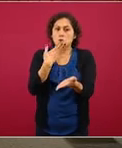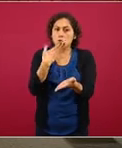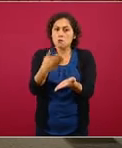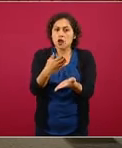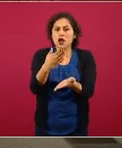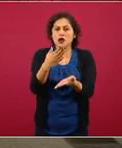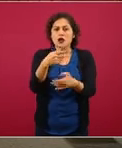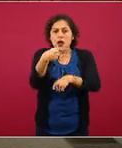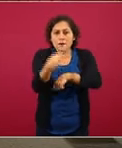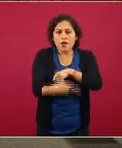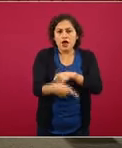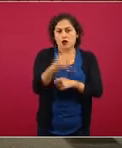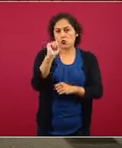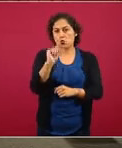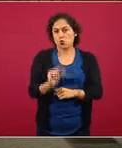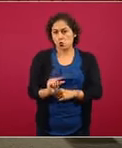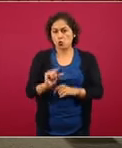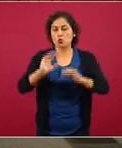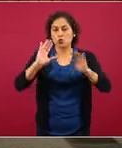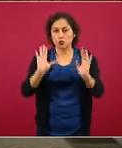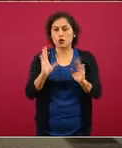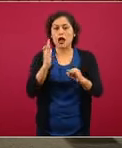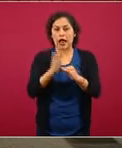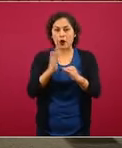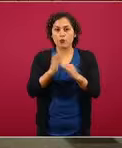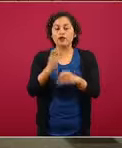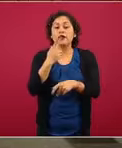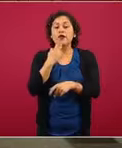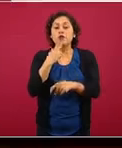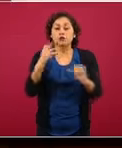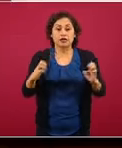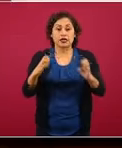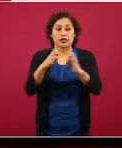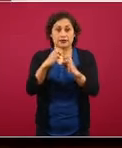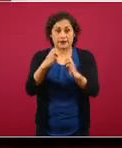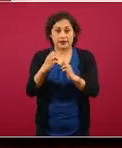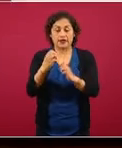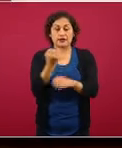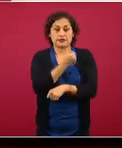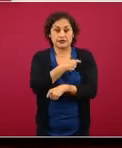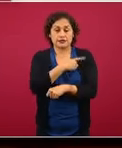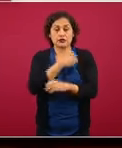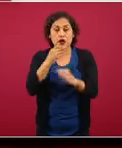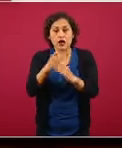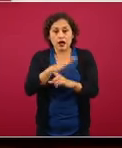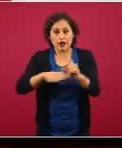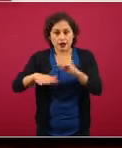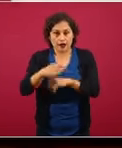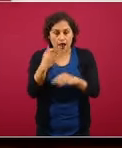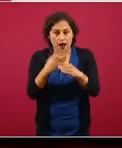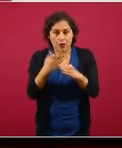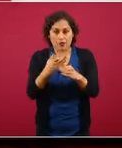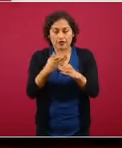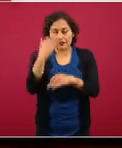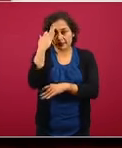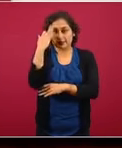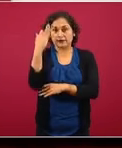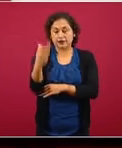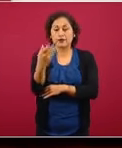riesgo para su uso en esta emergencia sanitaria, siempre y cuando se tengan las medidas